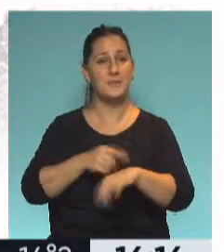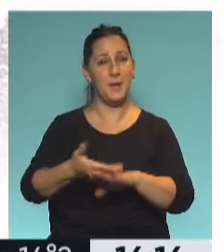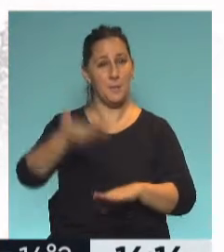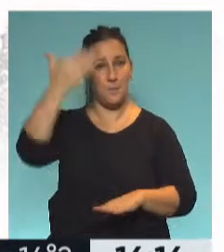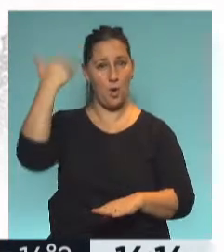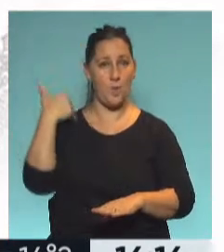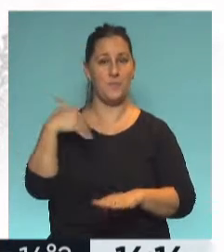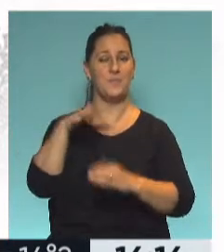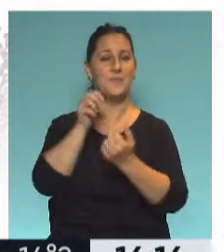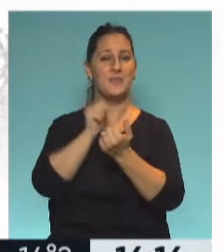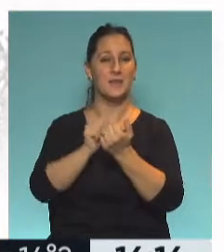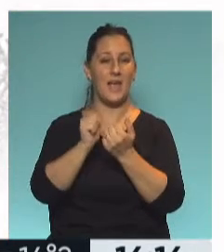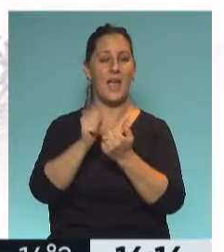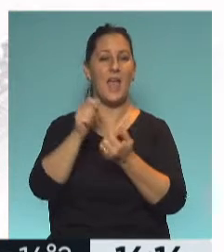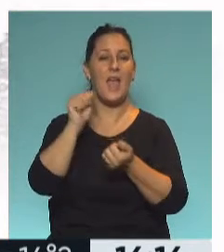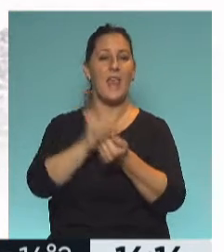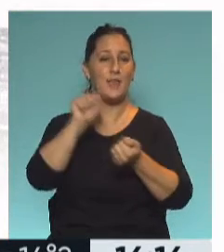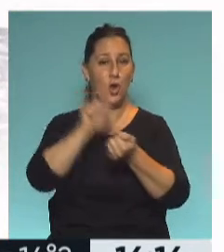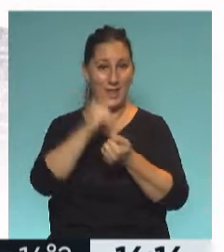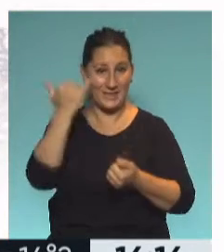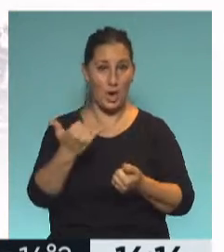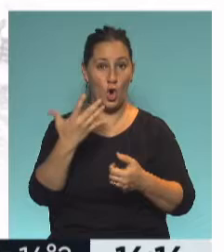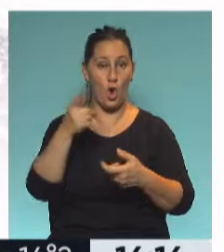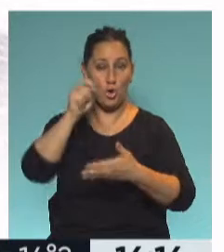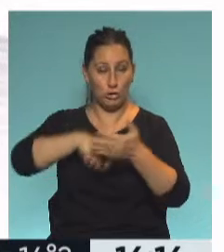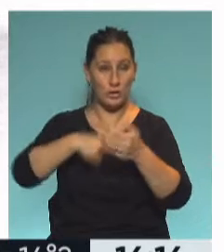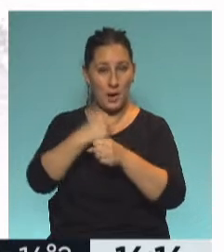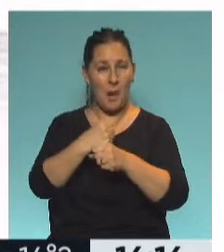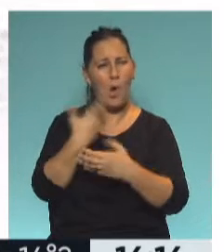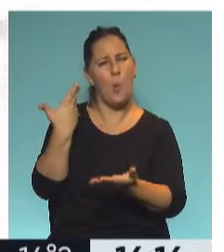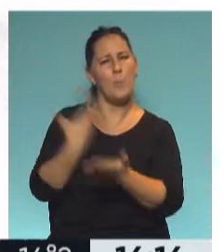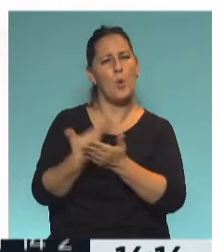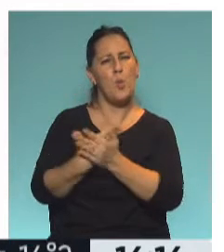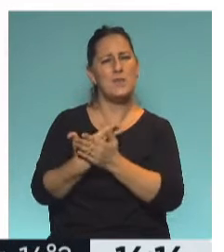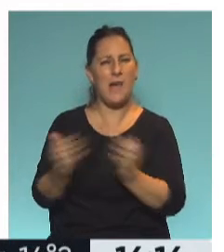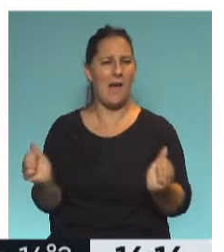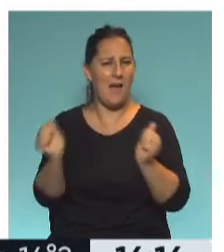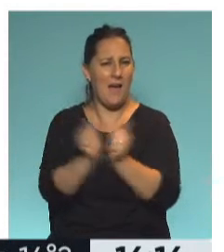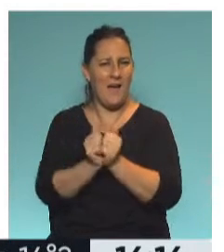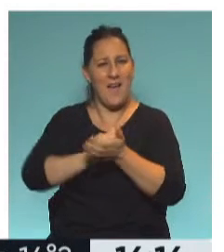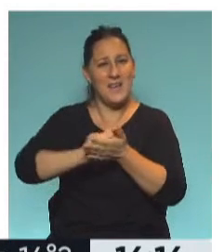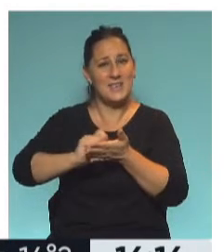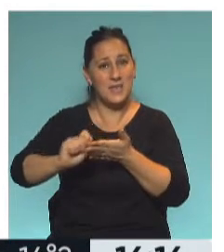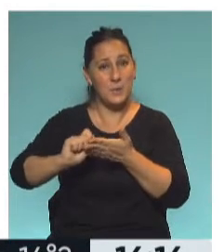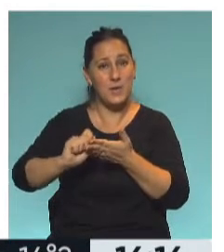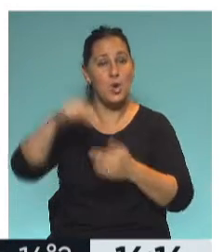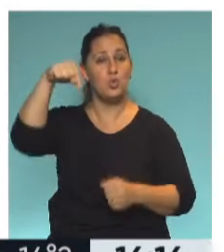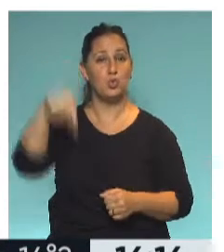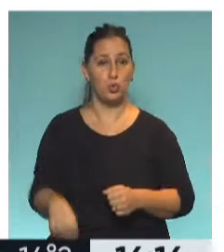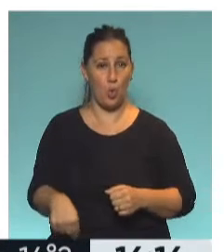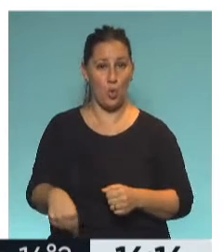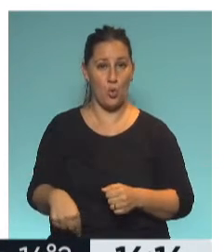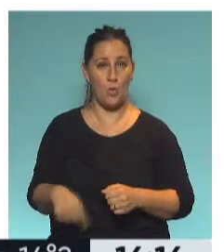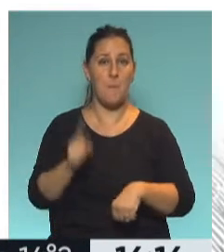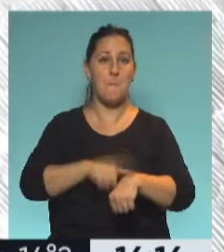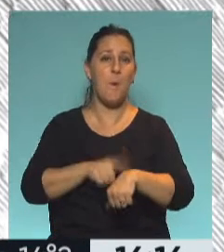de la editora con la que yo tengo un contrato, ellos me propusieron juntarme con Nahuel a escribir y nos juntamos en el Zoom, porque estábamos en